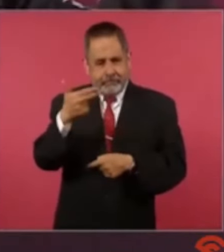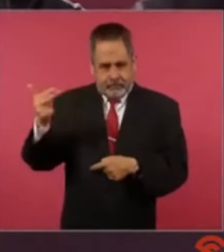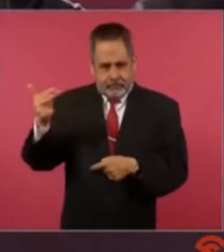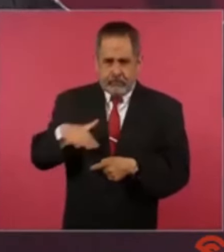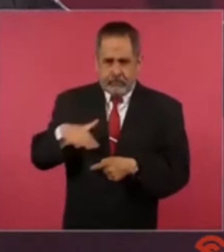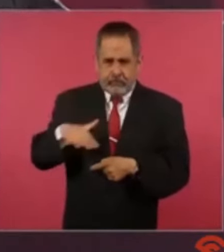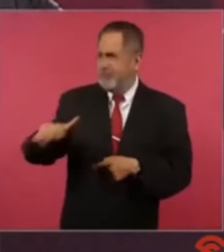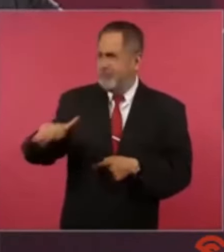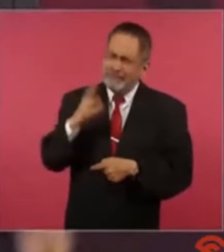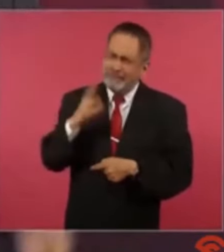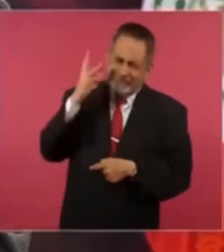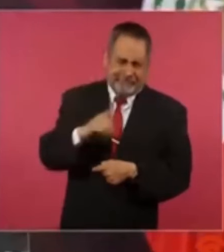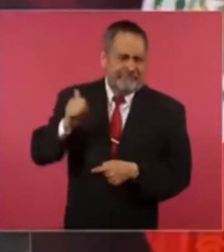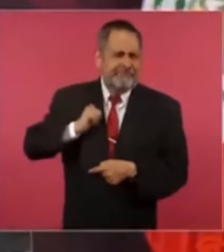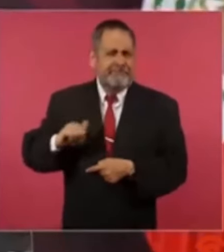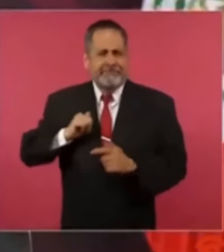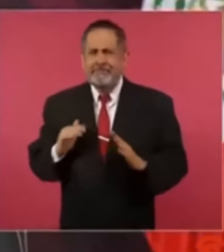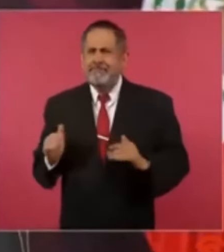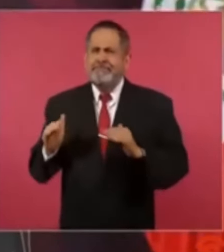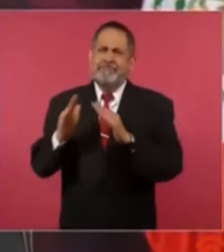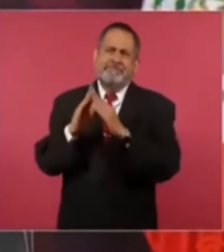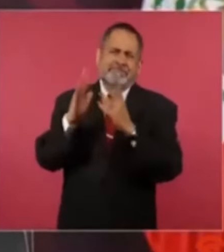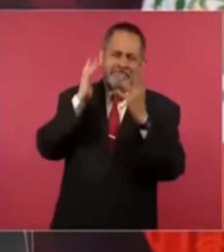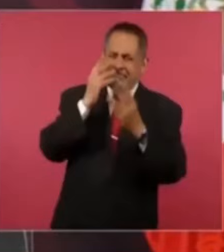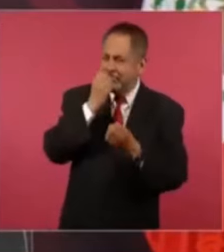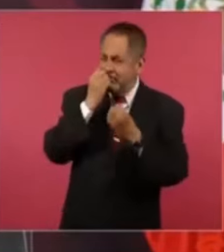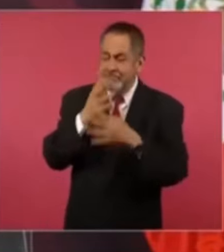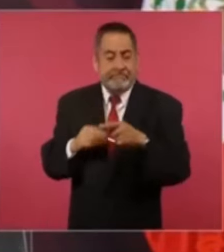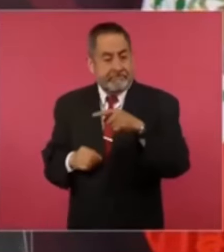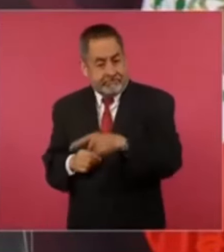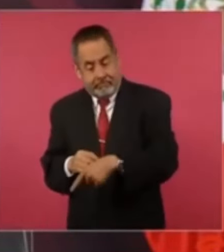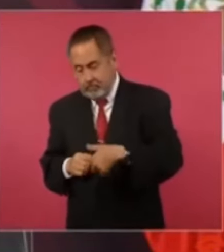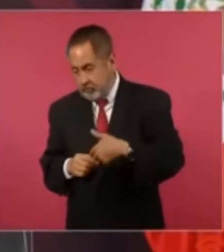zona arqueológica bellísima,